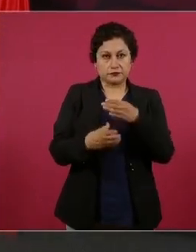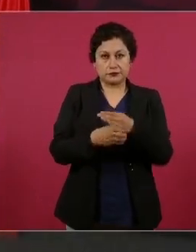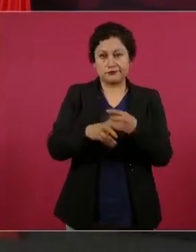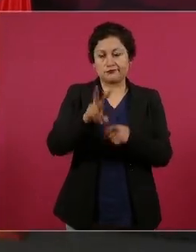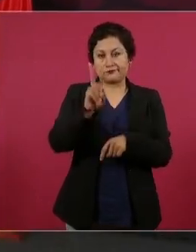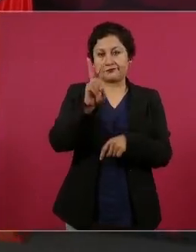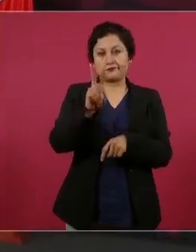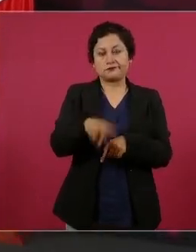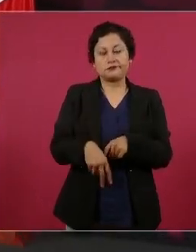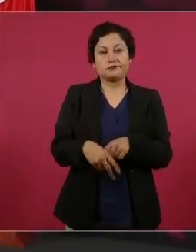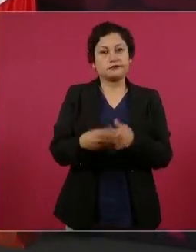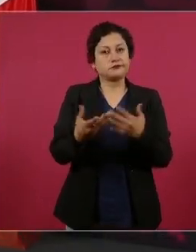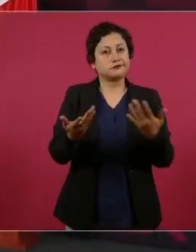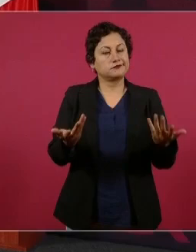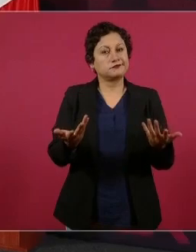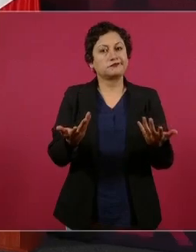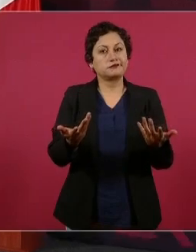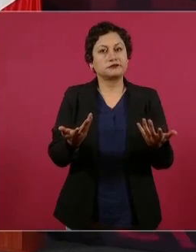Porque